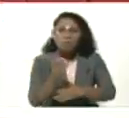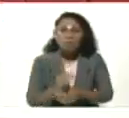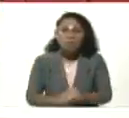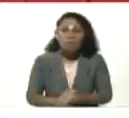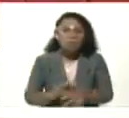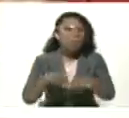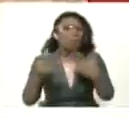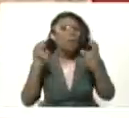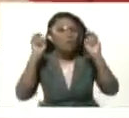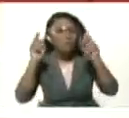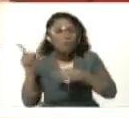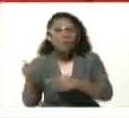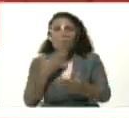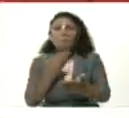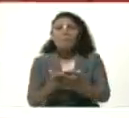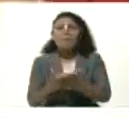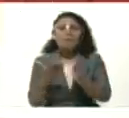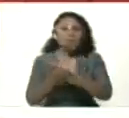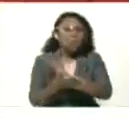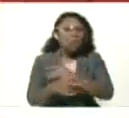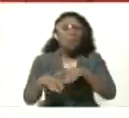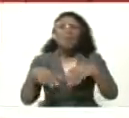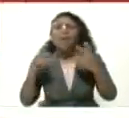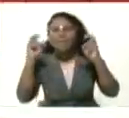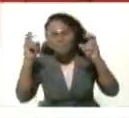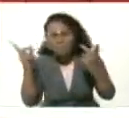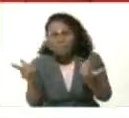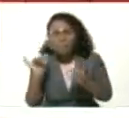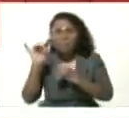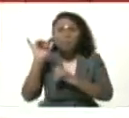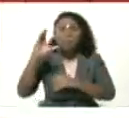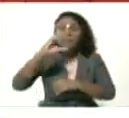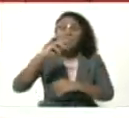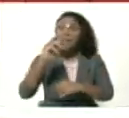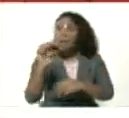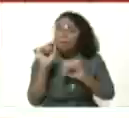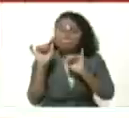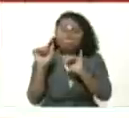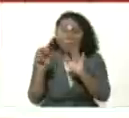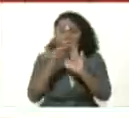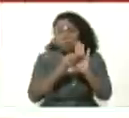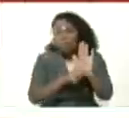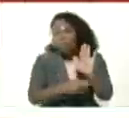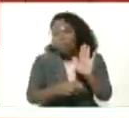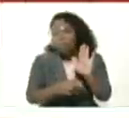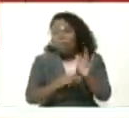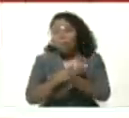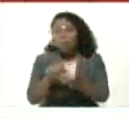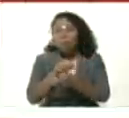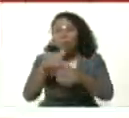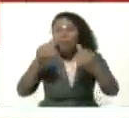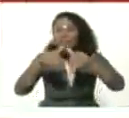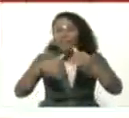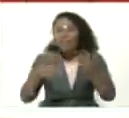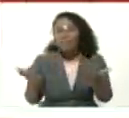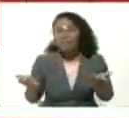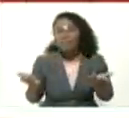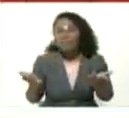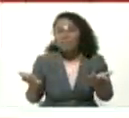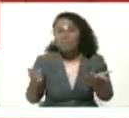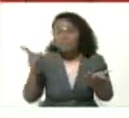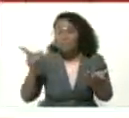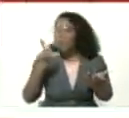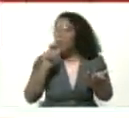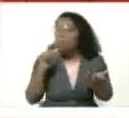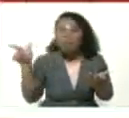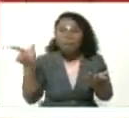¿Cuáles son las condiciones que ellos exigen? ¿Cuáles son las condiciones? El mismo CNE, la misma regla. El problema son los votos. Ese sí es el problema, que no los